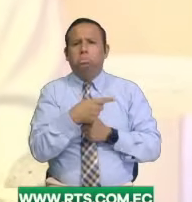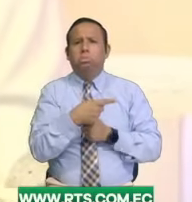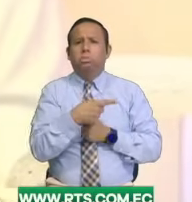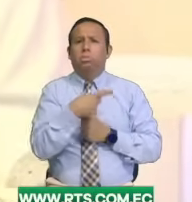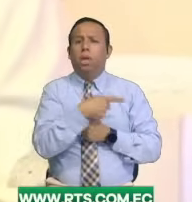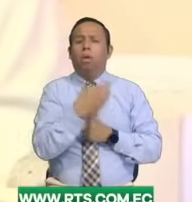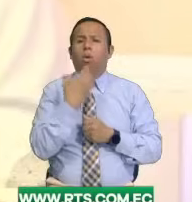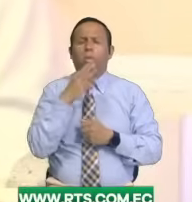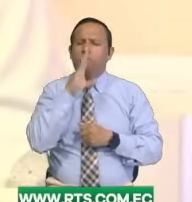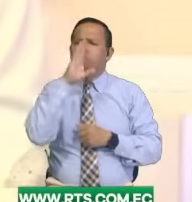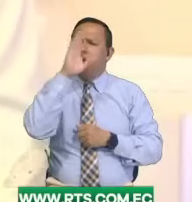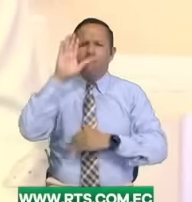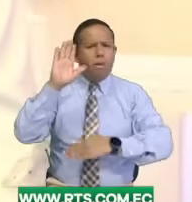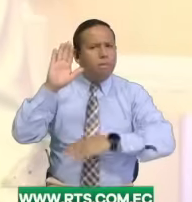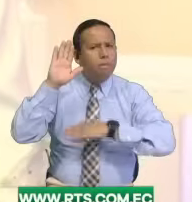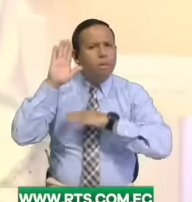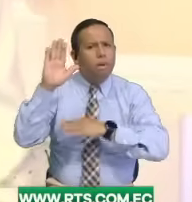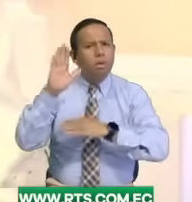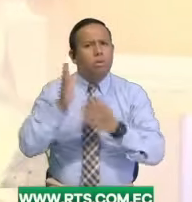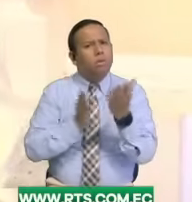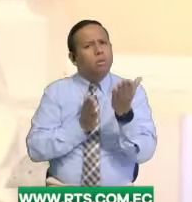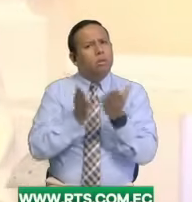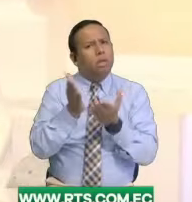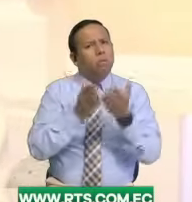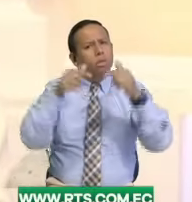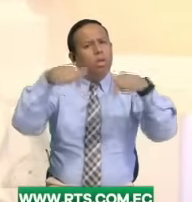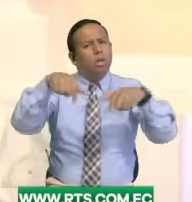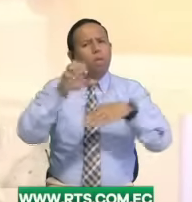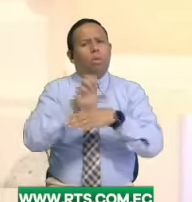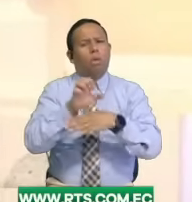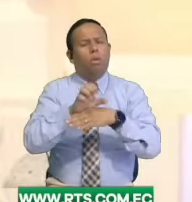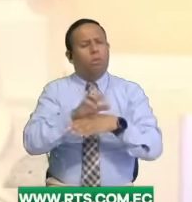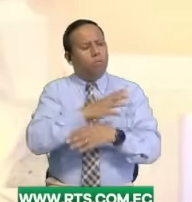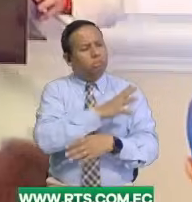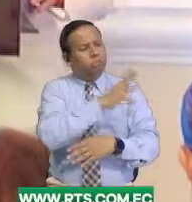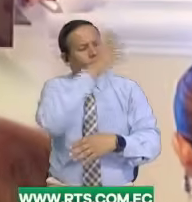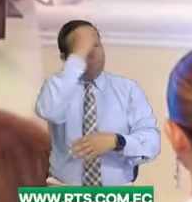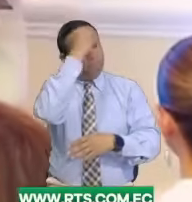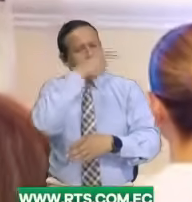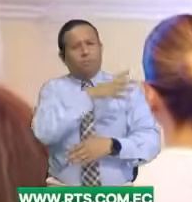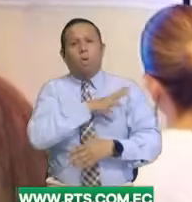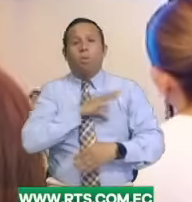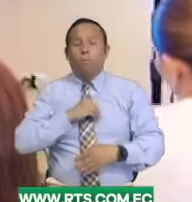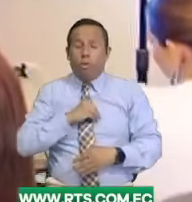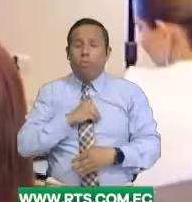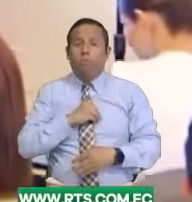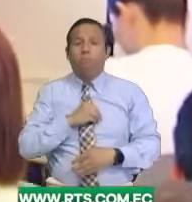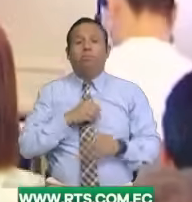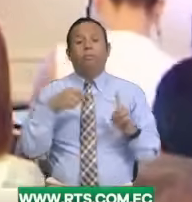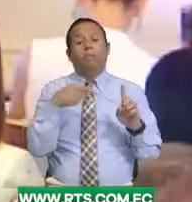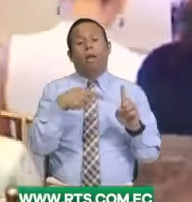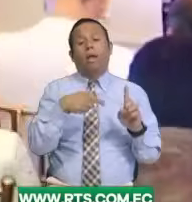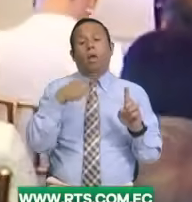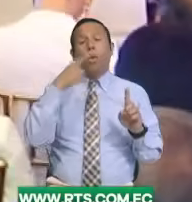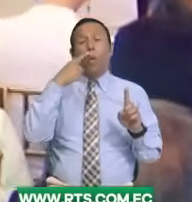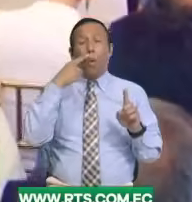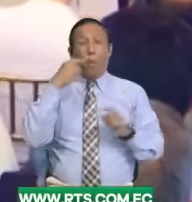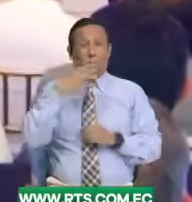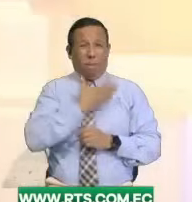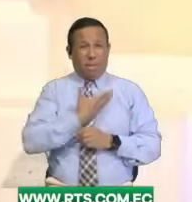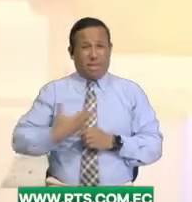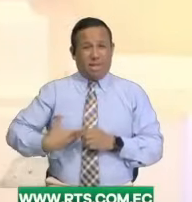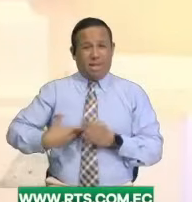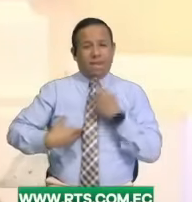un compromiso con el servicio a nuestro país, un legado que siempre llevo conmigo. Además, Noboa se refirió a la crisis